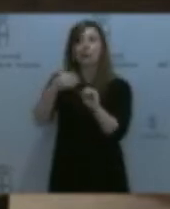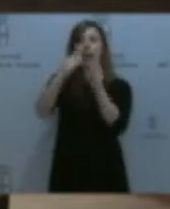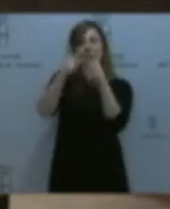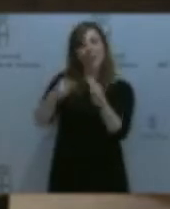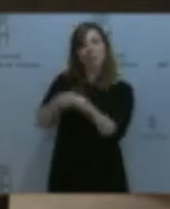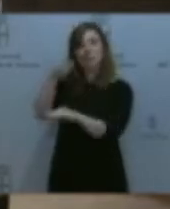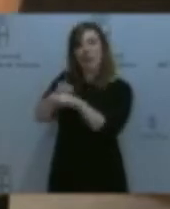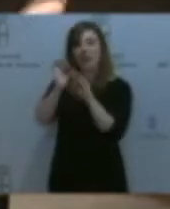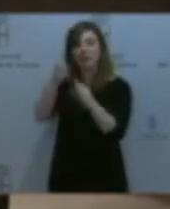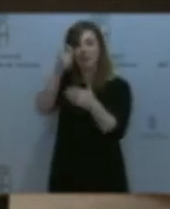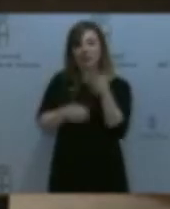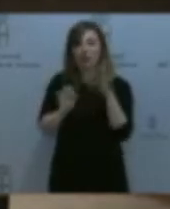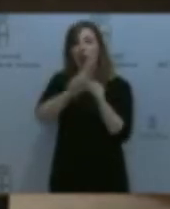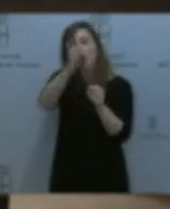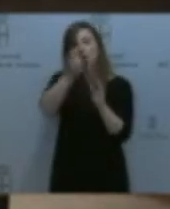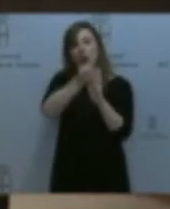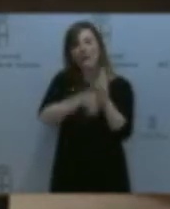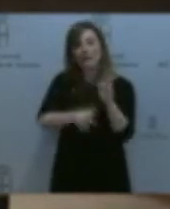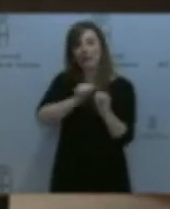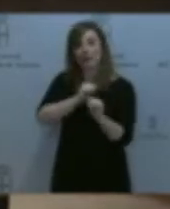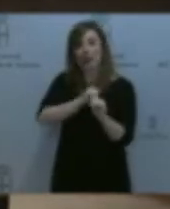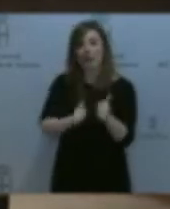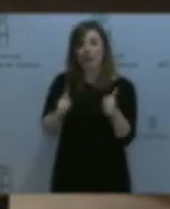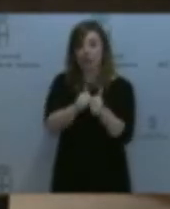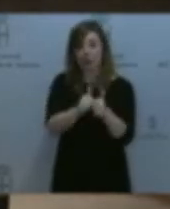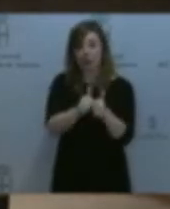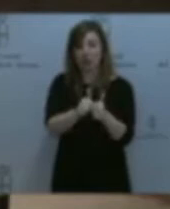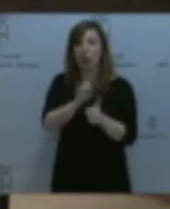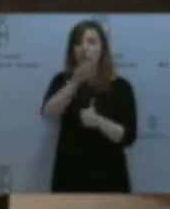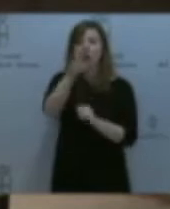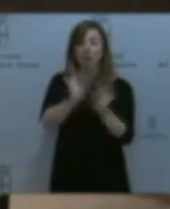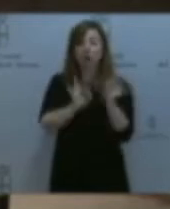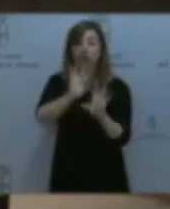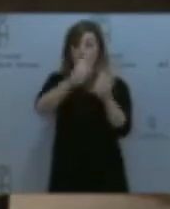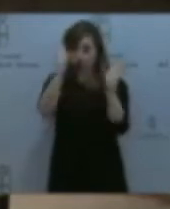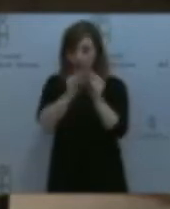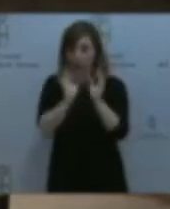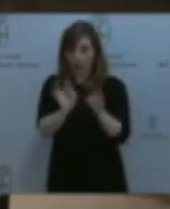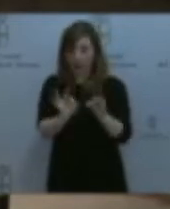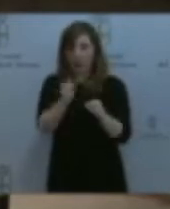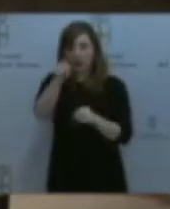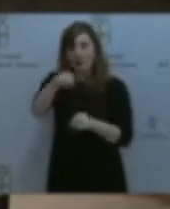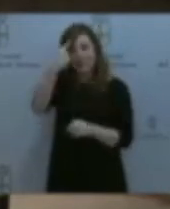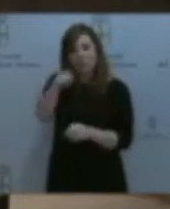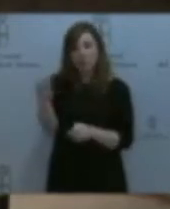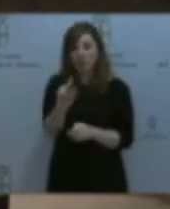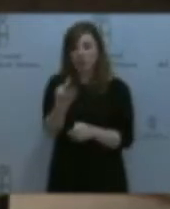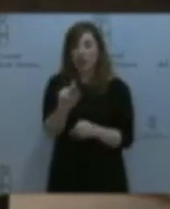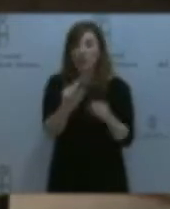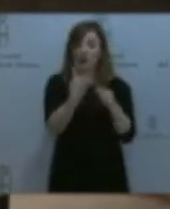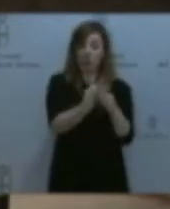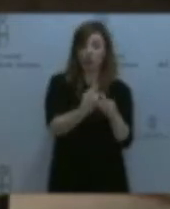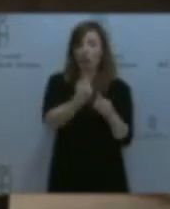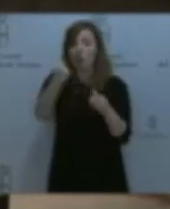3.700 personas están en la lista de espera de la dependencia, un 13% del total, sabiendo además que 1 de cada 4 morirán